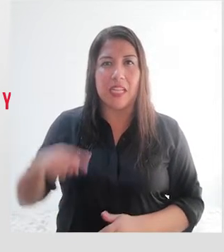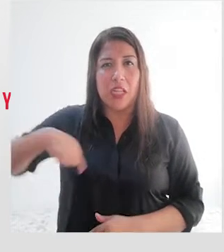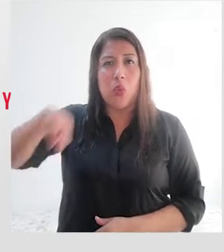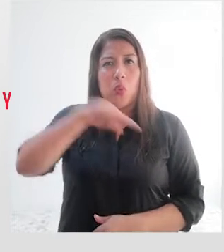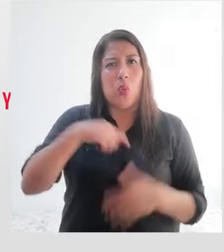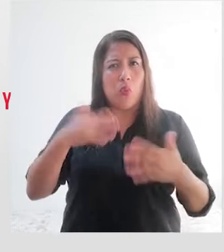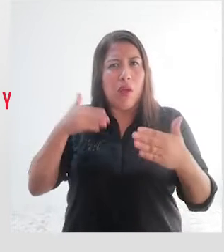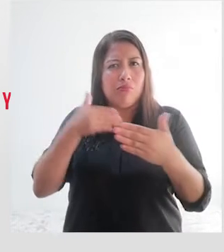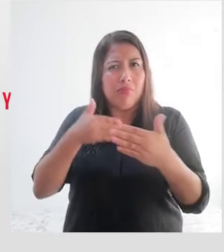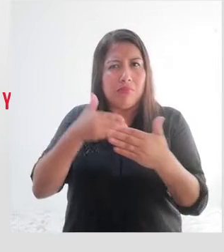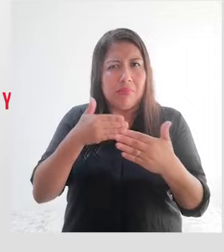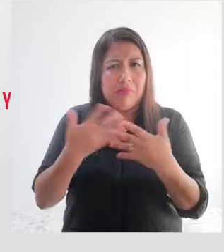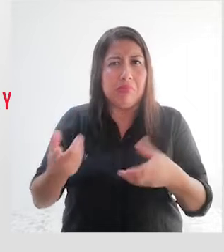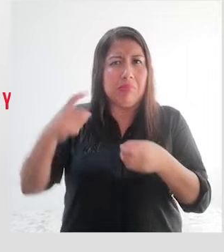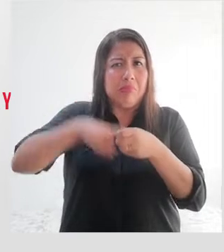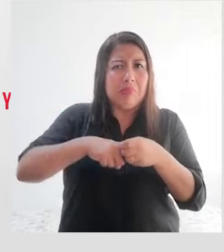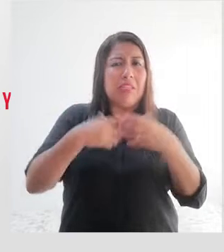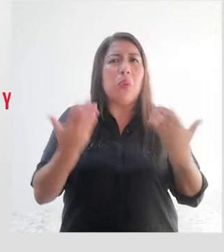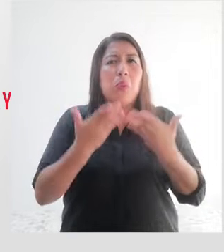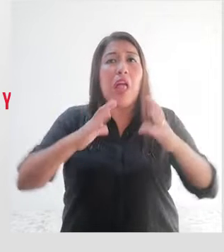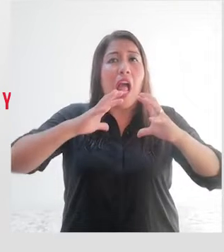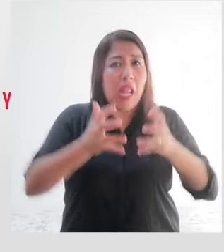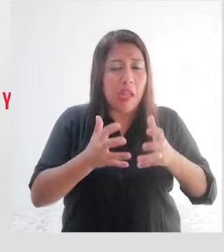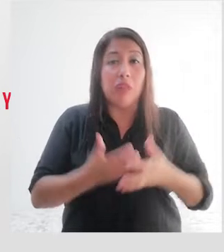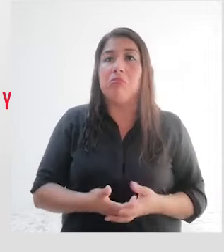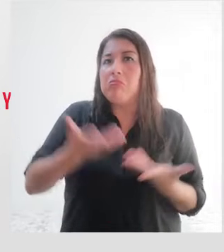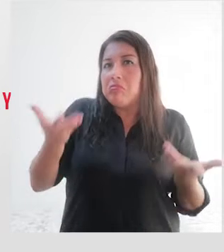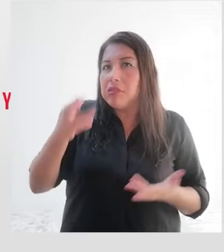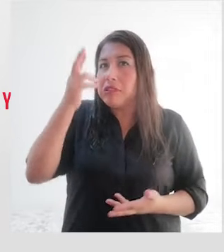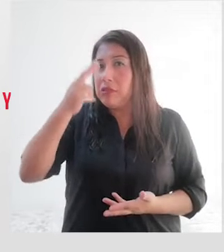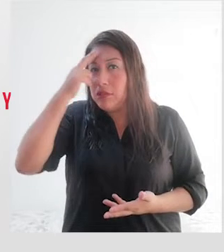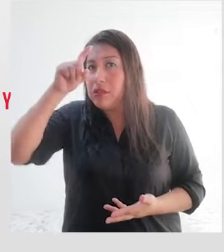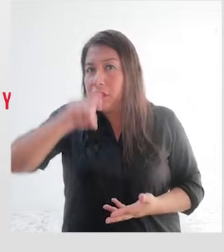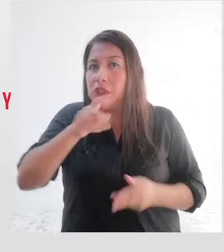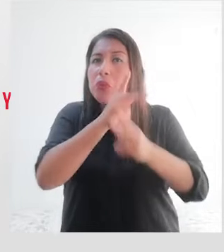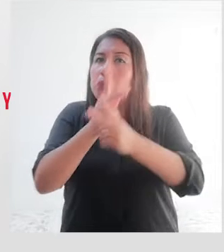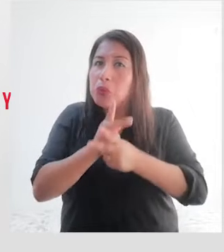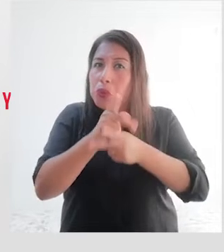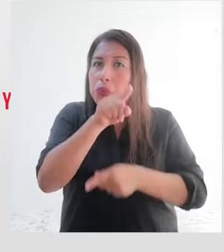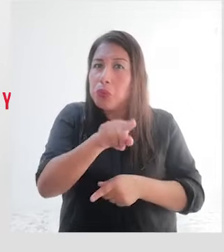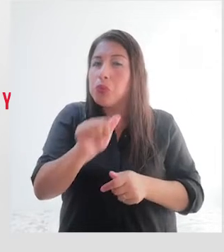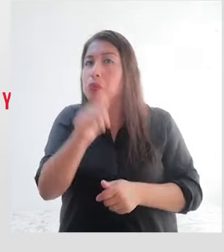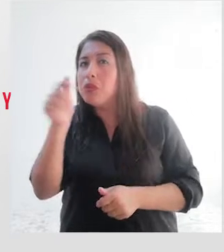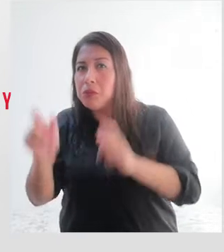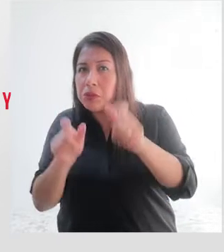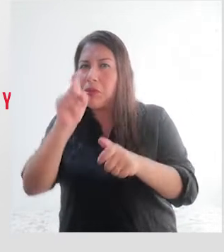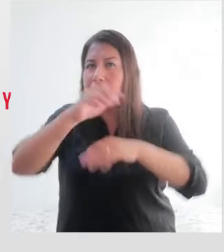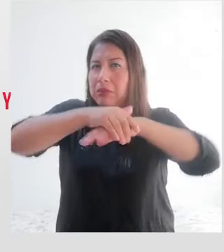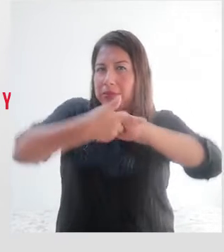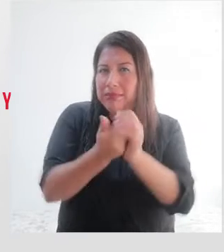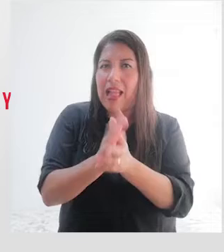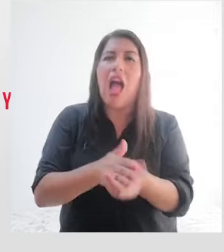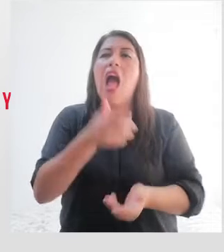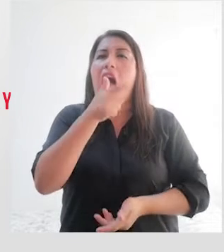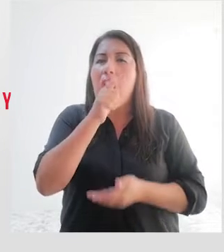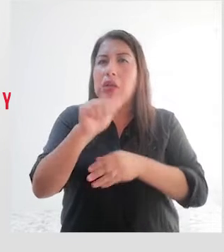Estamos muy cerca de volver a las aulas y para eso es muy importante seguir cuidándonos entre todas y todos. Lavarnos